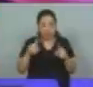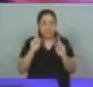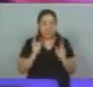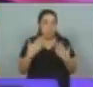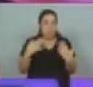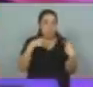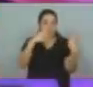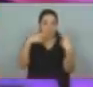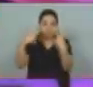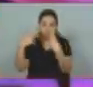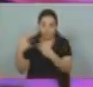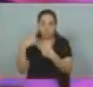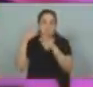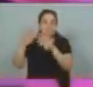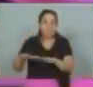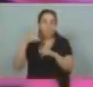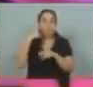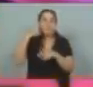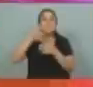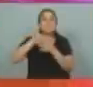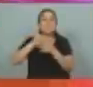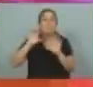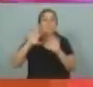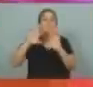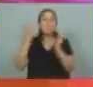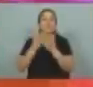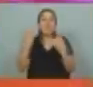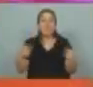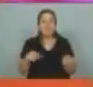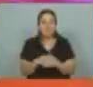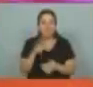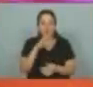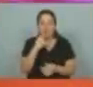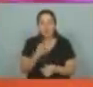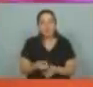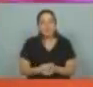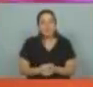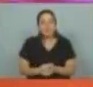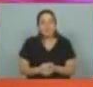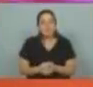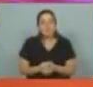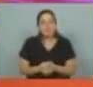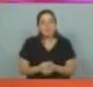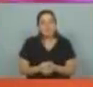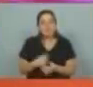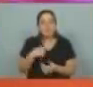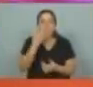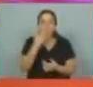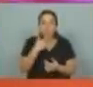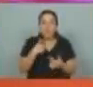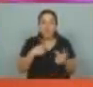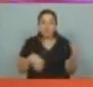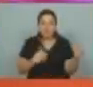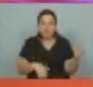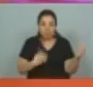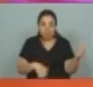irse a vivir alguno de ellos lo más pronto posible. Tengo ganas de tocar, acompañarme en la guitarra con una samba que compuse